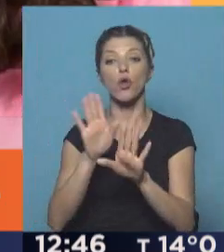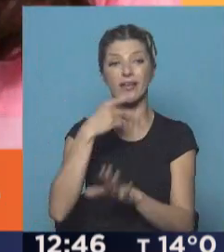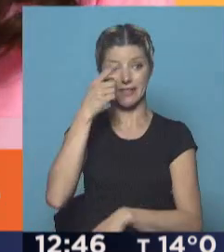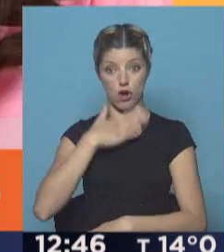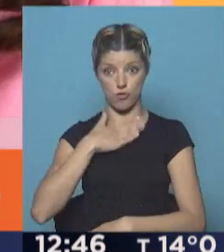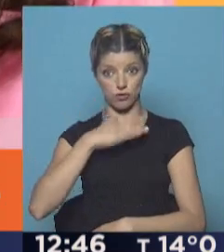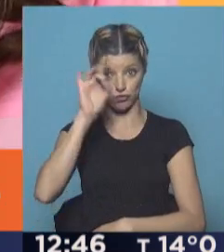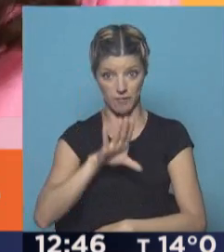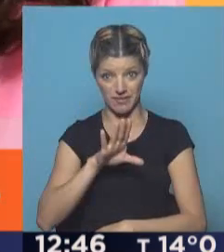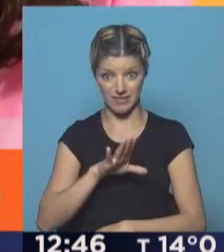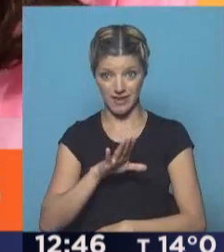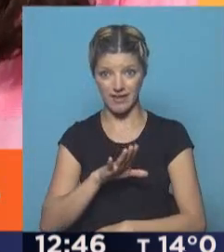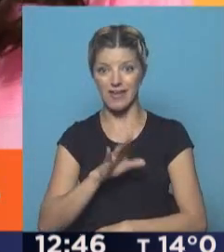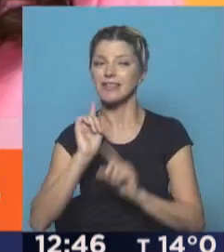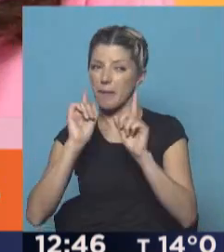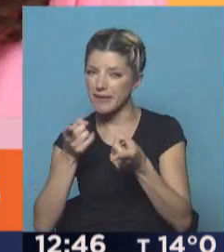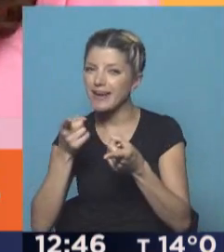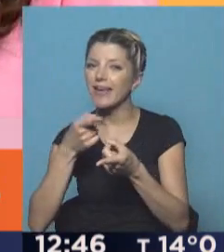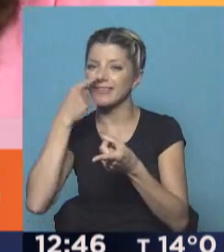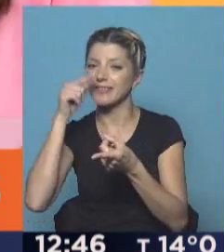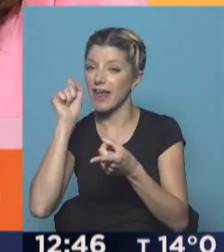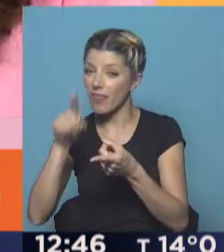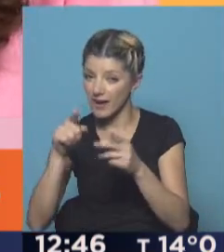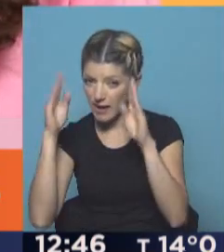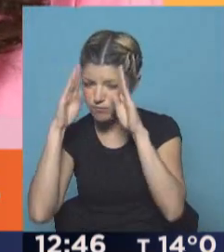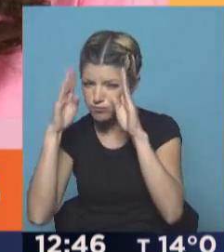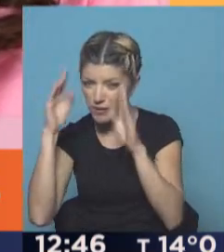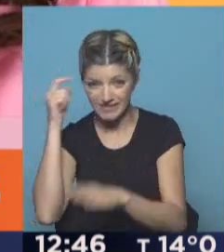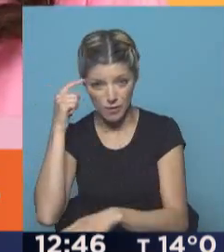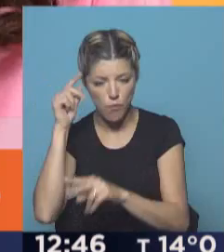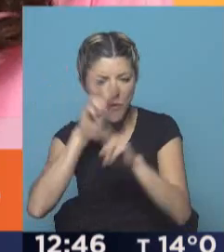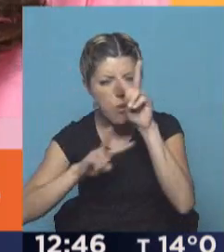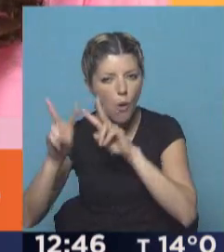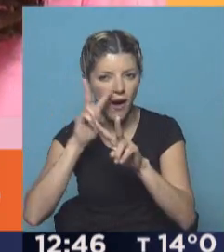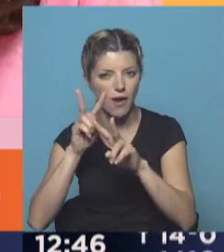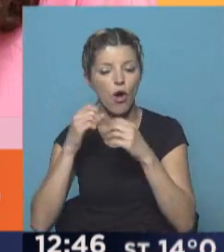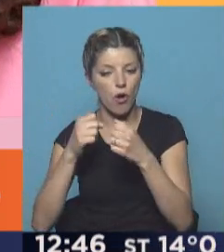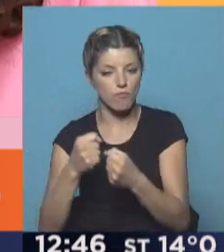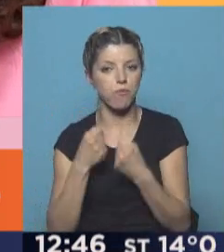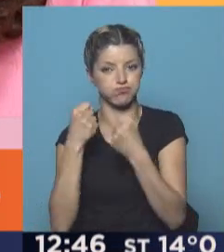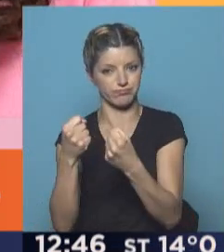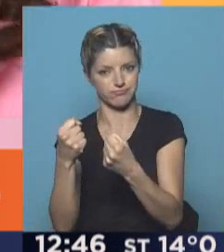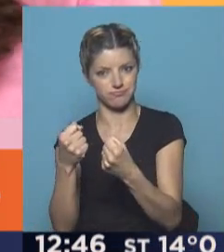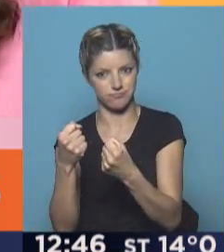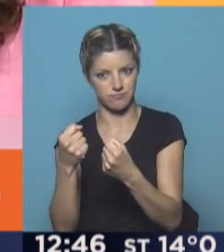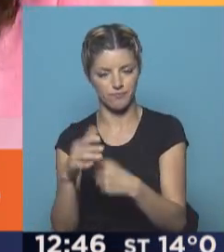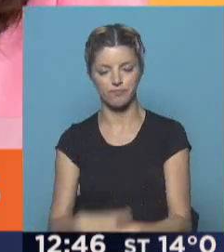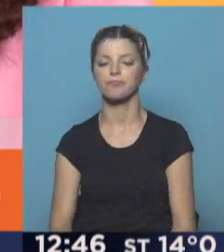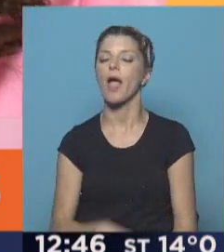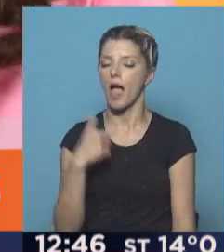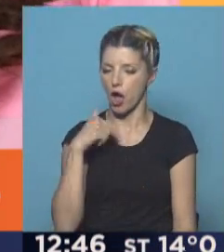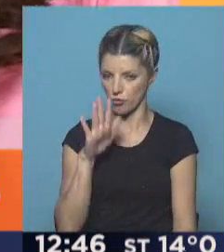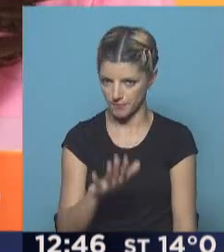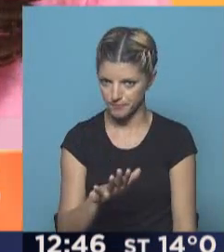nuestro, es objeto de interés de quienes están en su psicología buscando autoafirmarse con estas situaciones. Ahora bien,